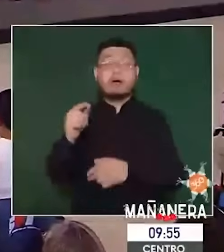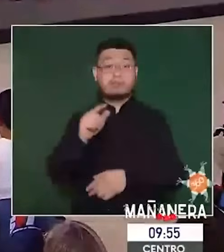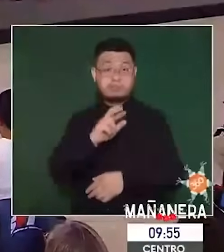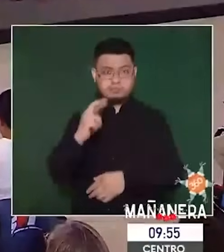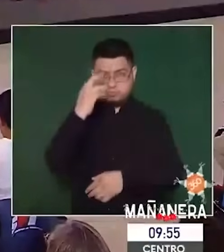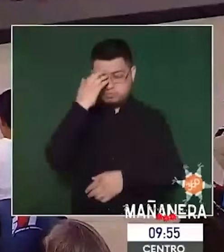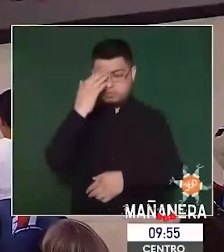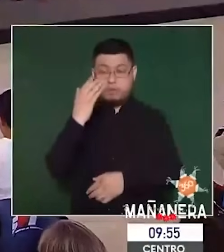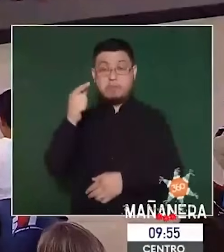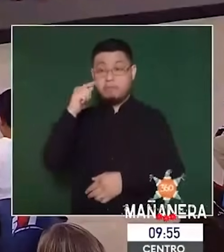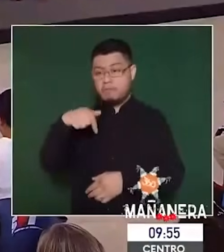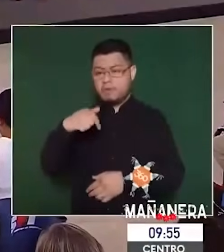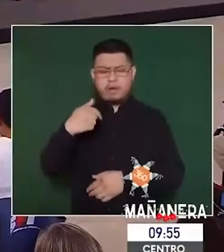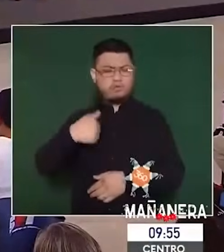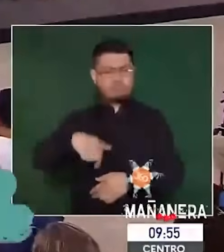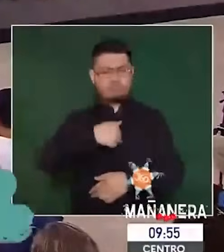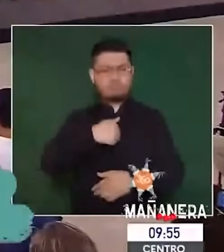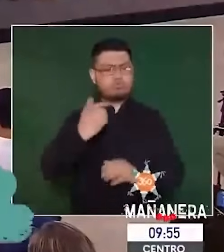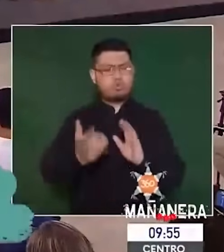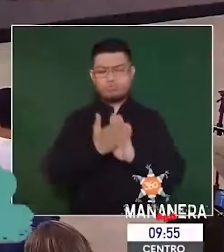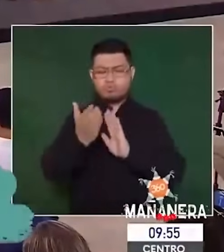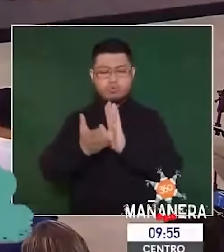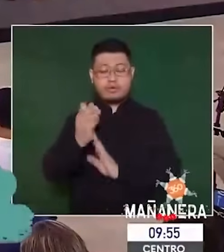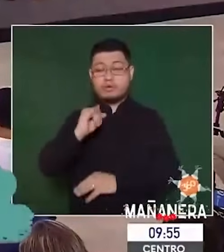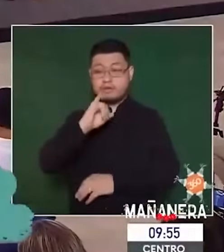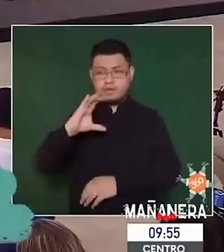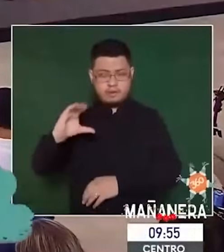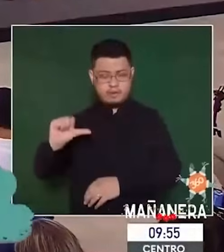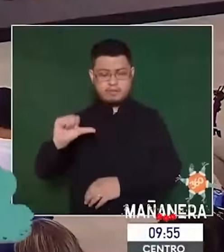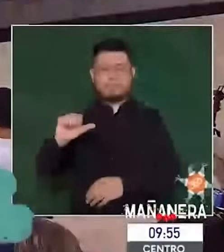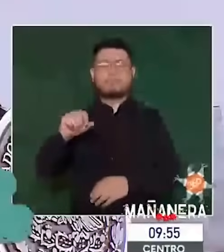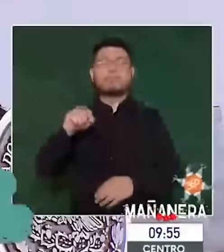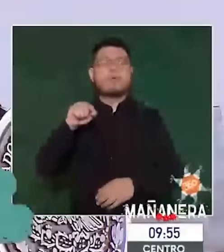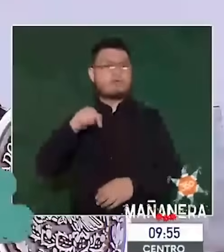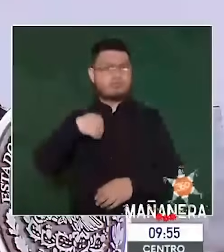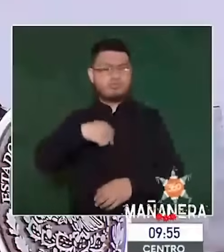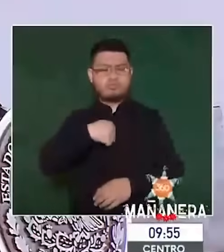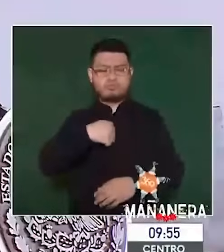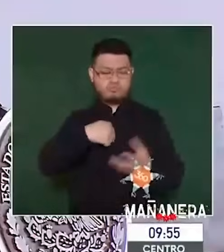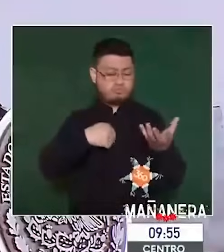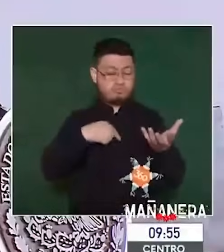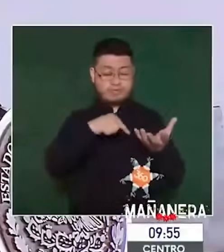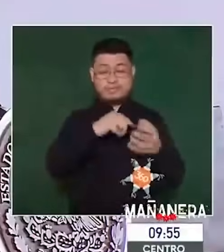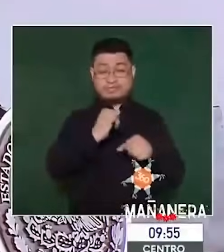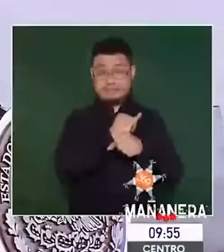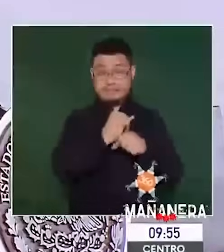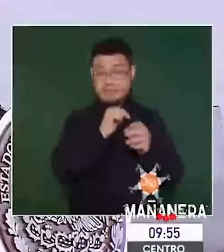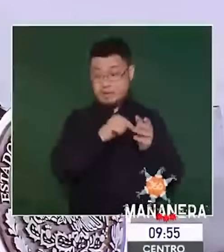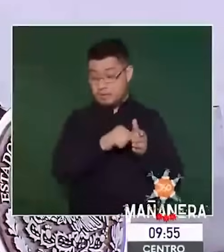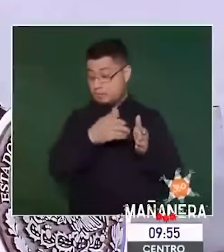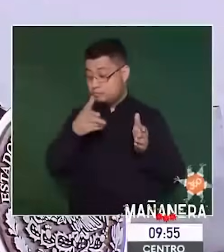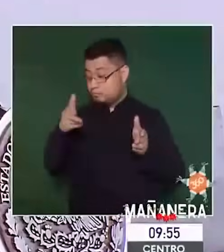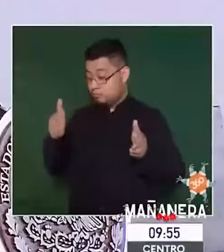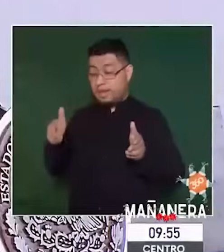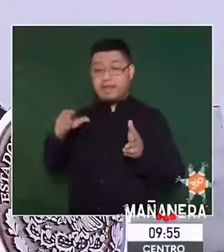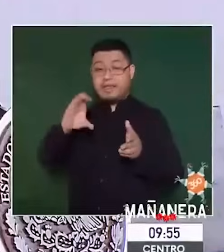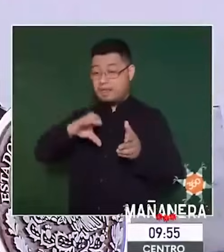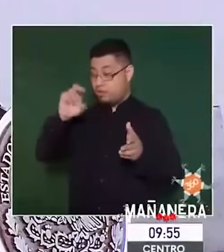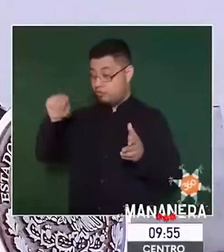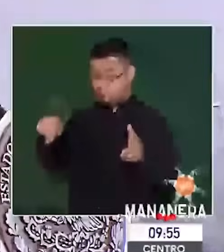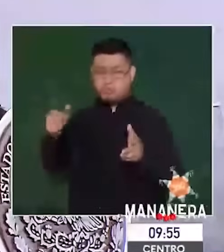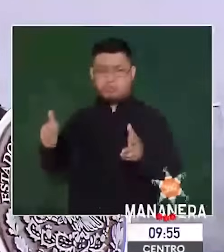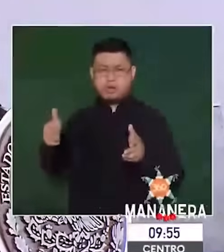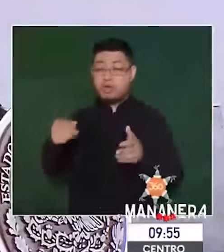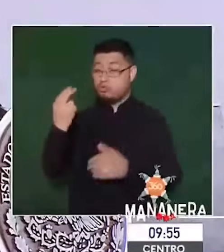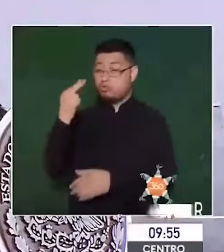4. ICA construyó el tramo 4 que conecta Izamal con Cancún. Es un tramo, empezamos la obra en